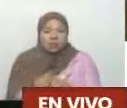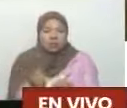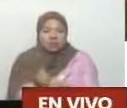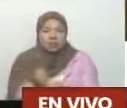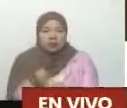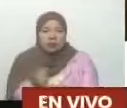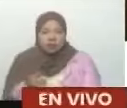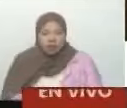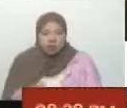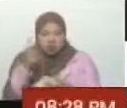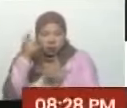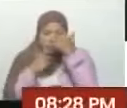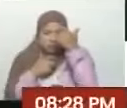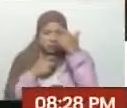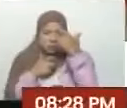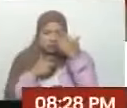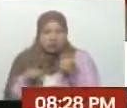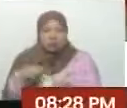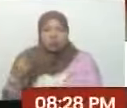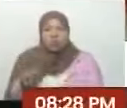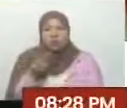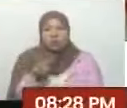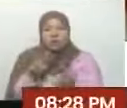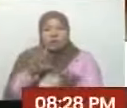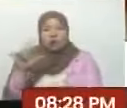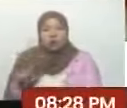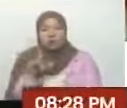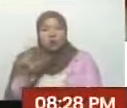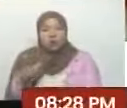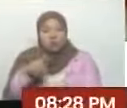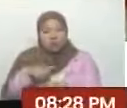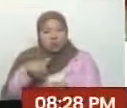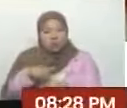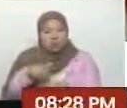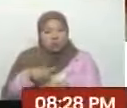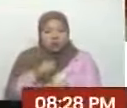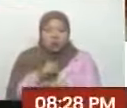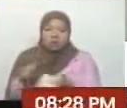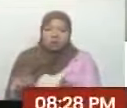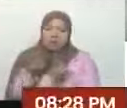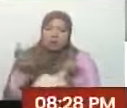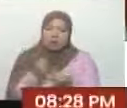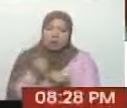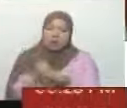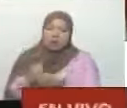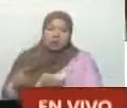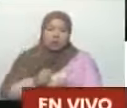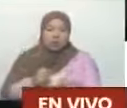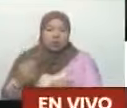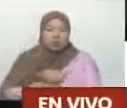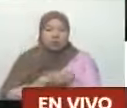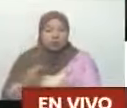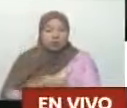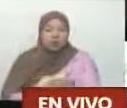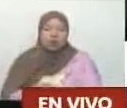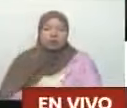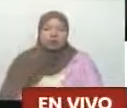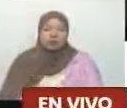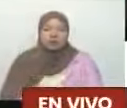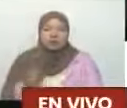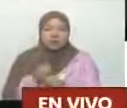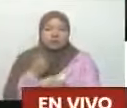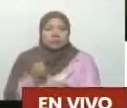al hijo de Chávez el próximo 28 de julio para la gran victoria del movimiento revolucionario, para que